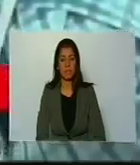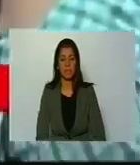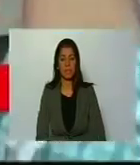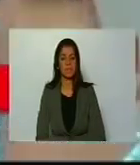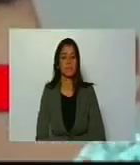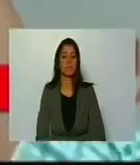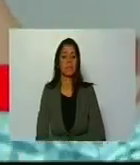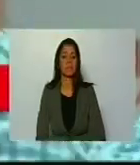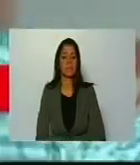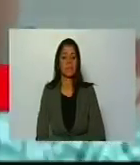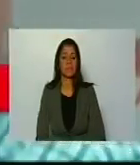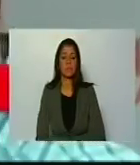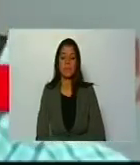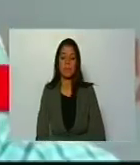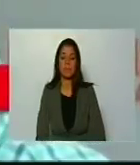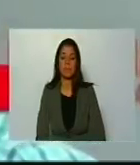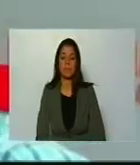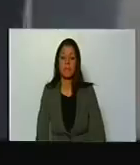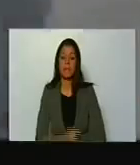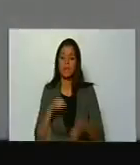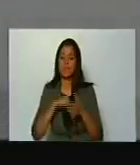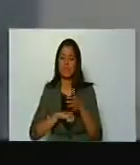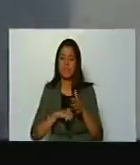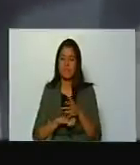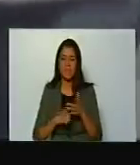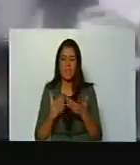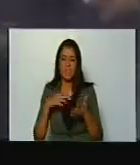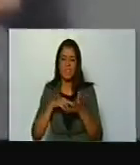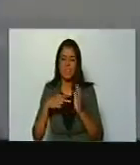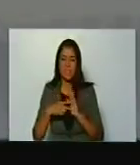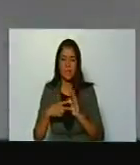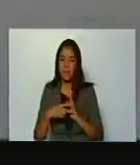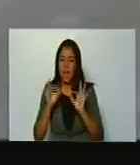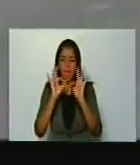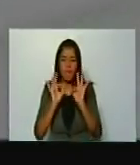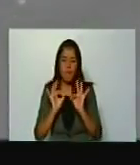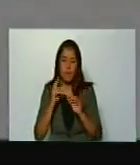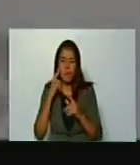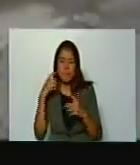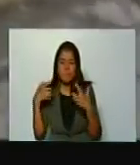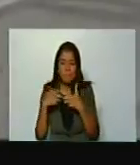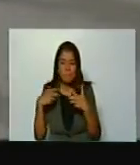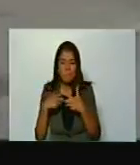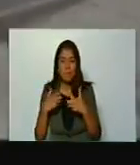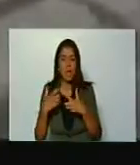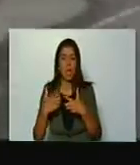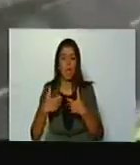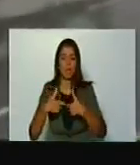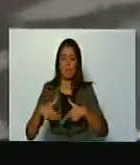La lucha cívica implica muchos mecanismos de lucha. Implica